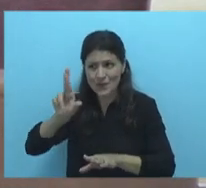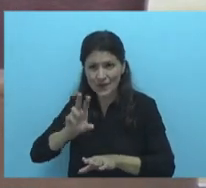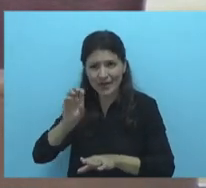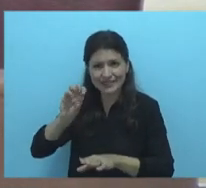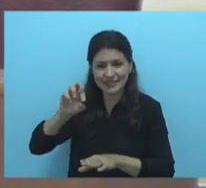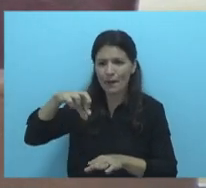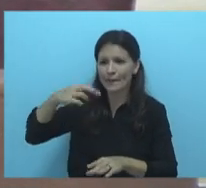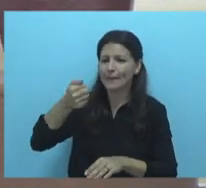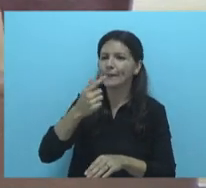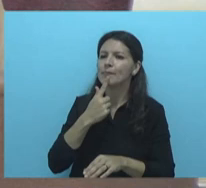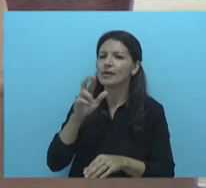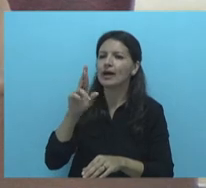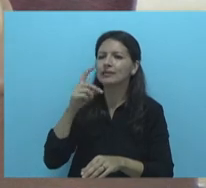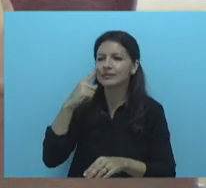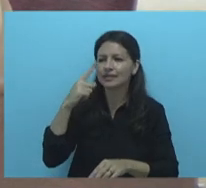es costumbre,